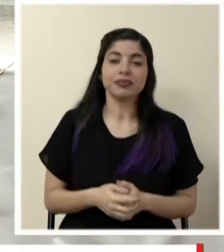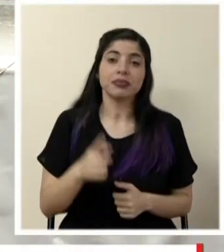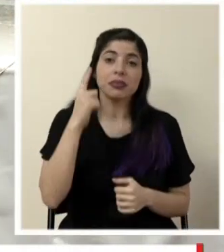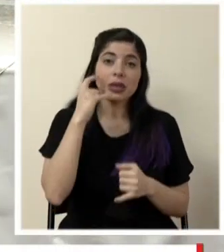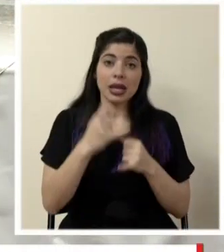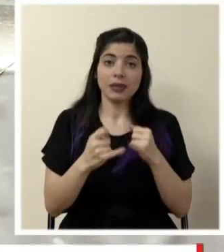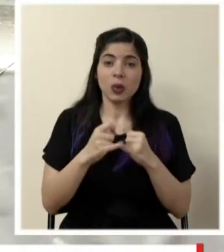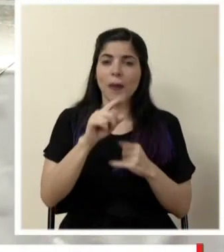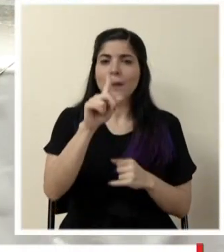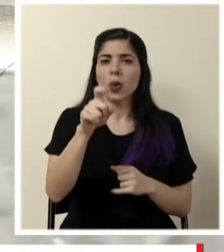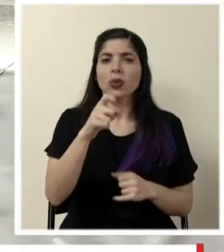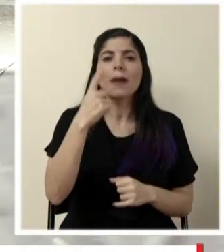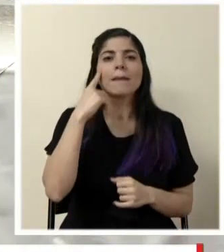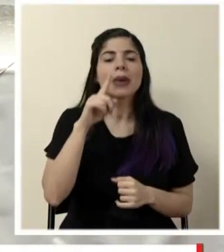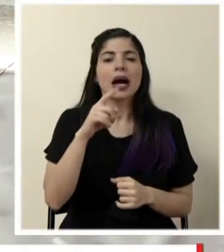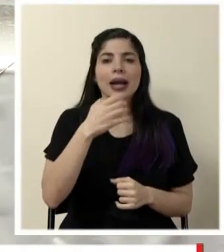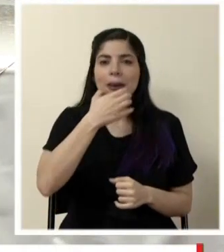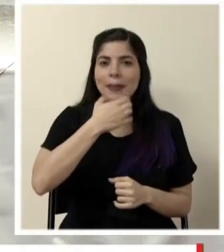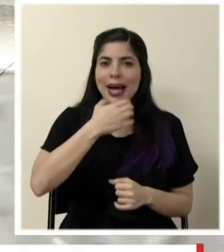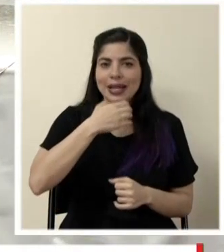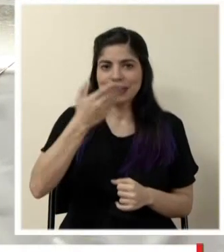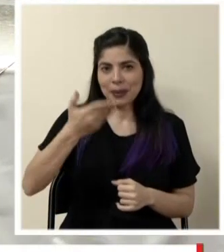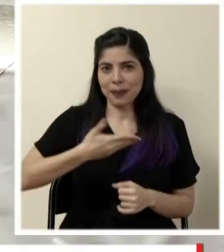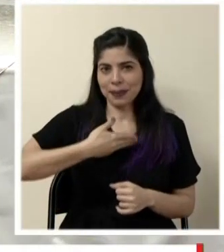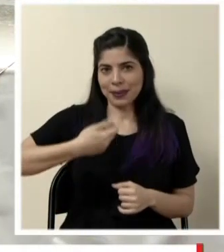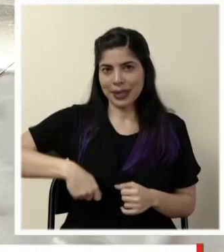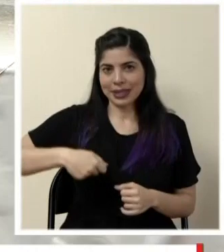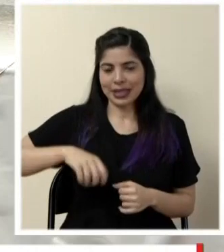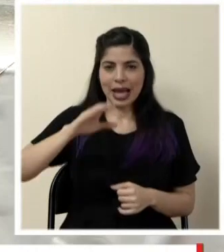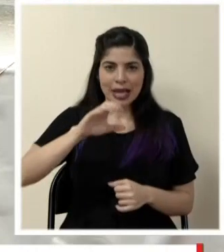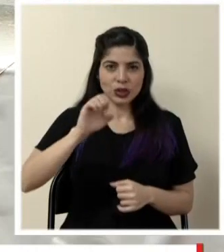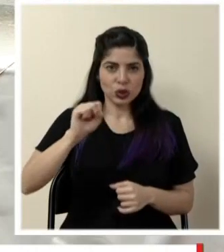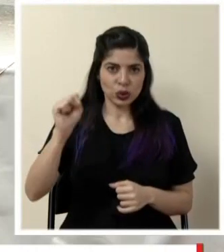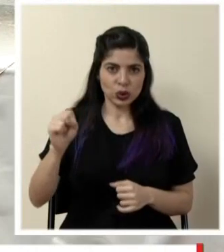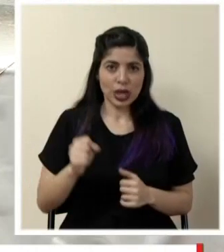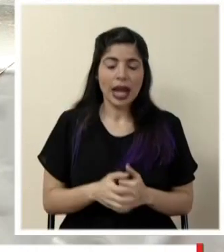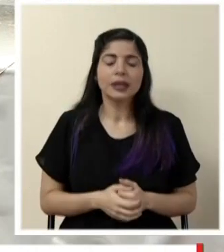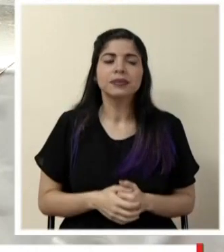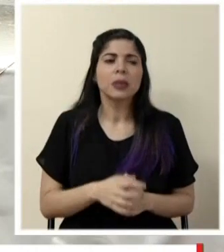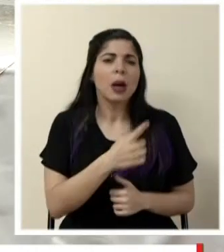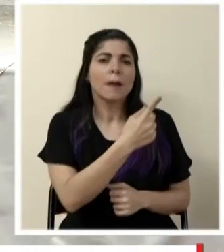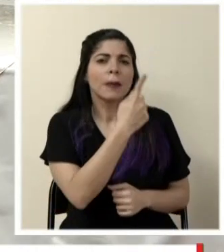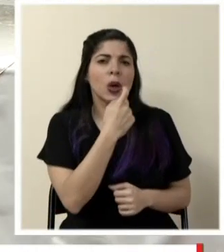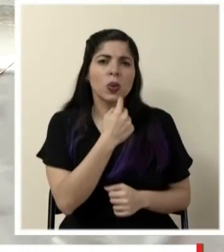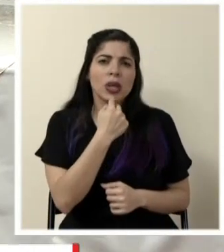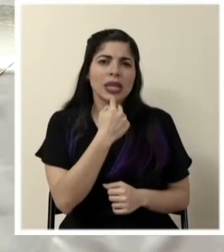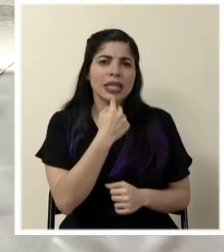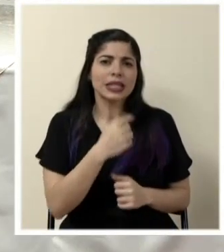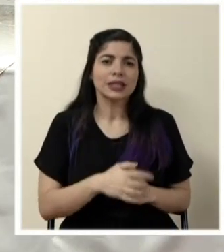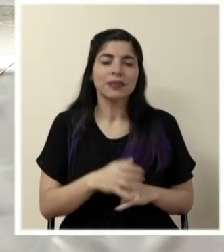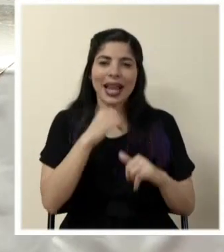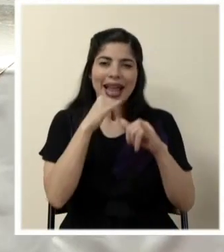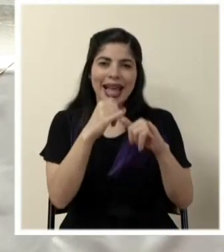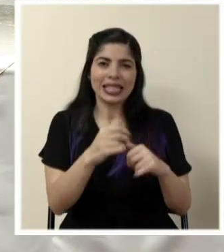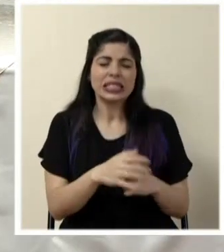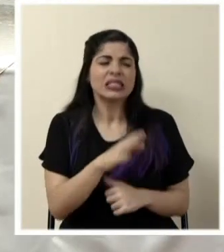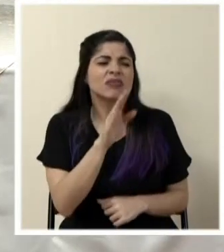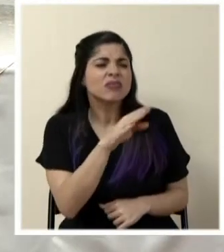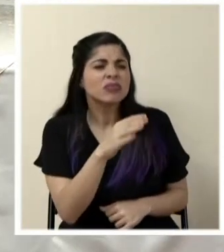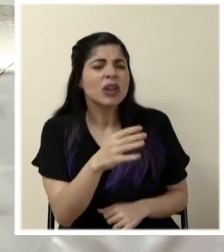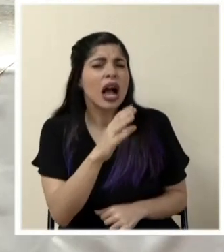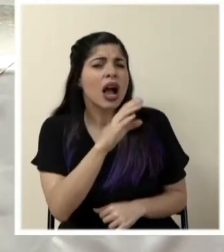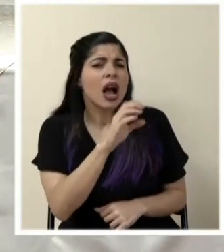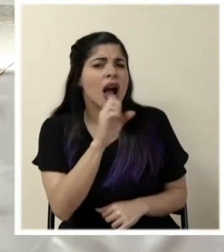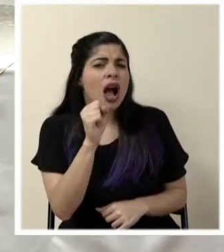para el señor Román Macaya, presidente ejecutivo de la Caja Costarricense de Seguro Social. Nos consultan del diario Extra cuánto tiene